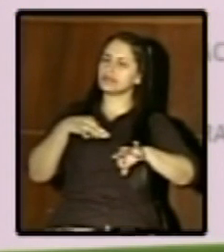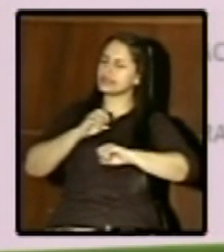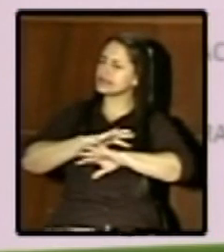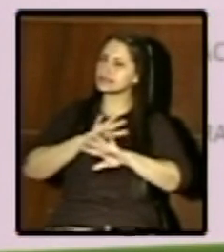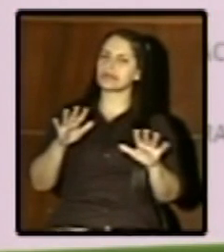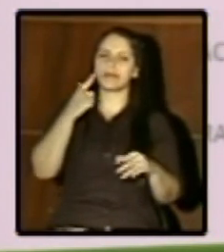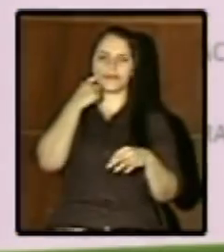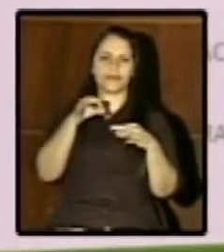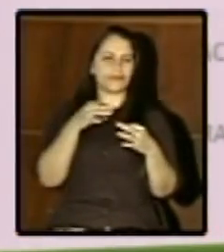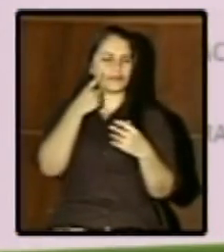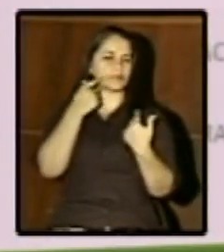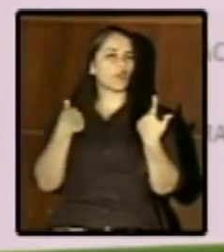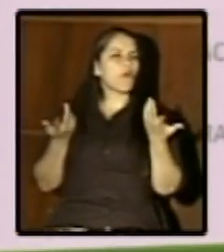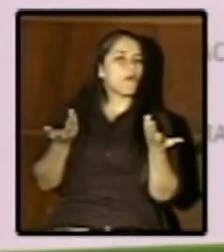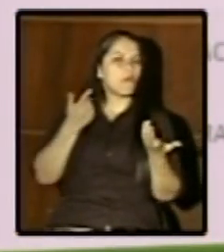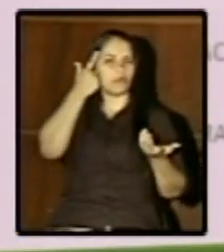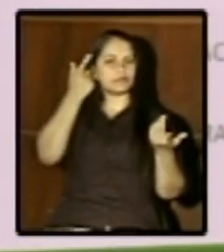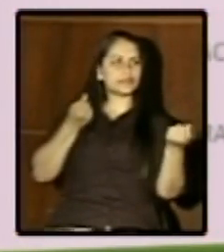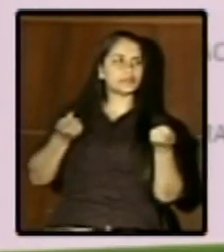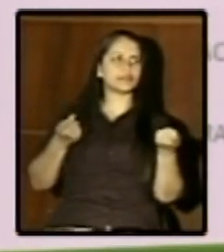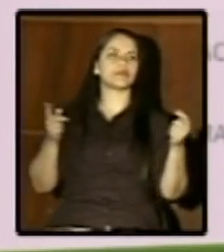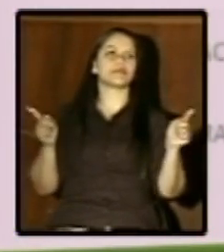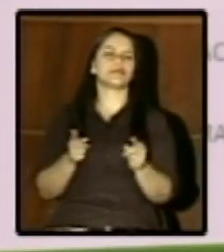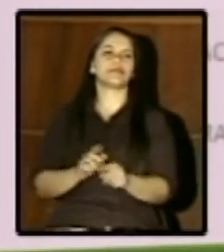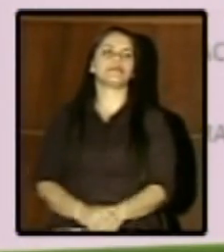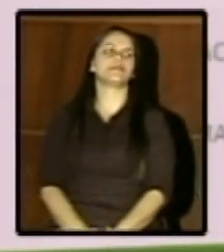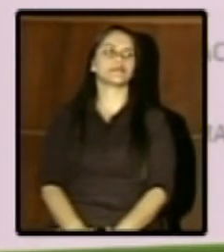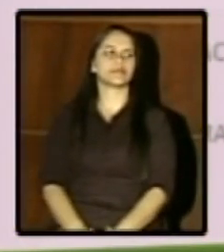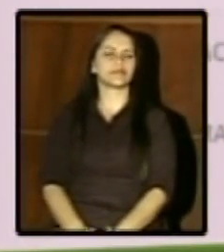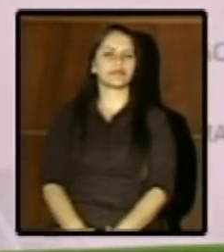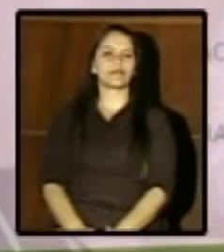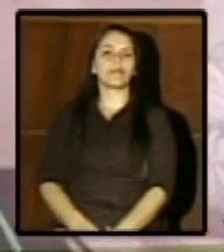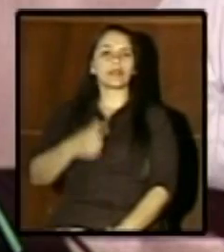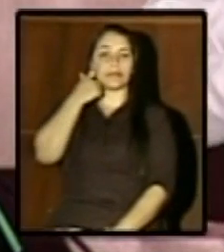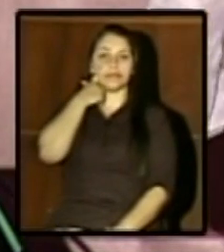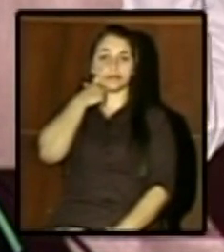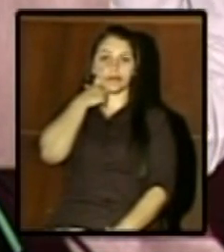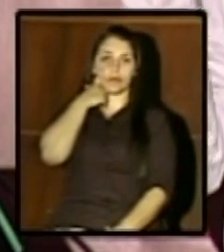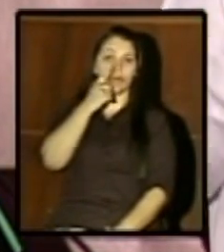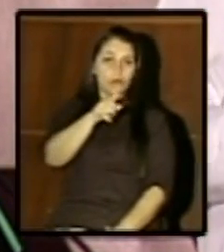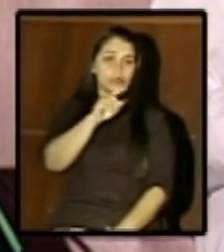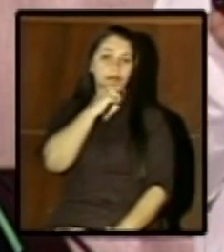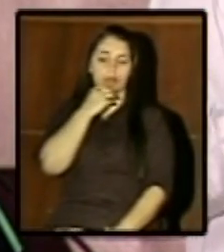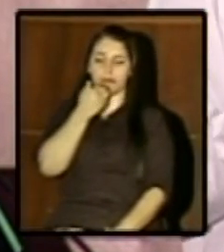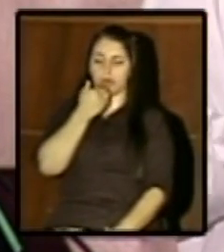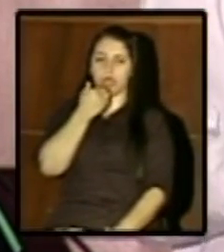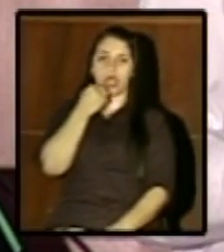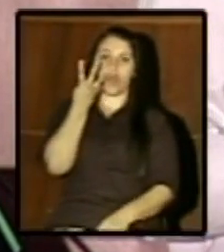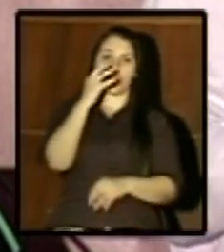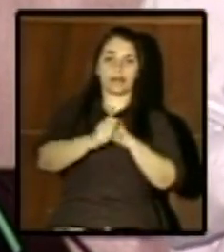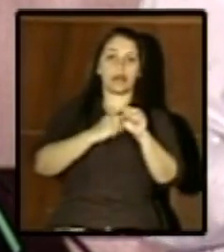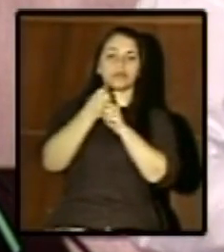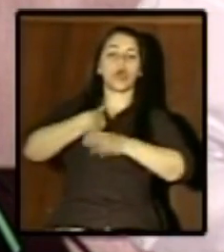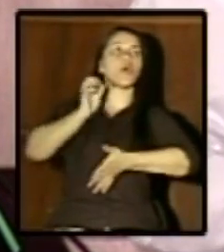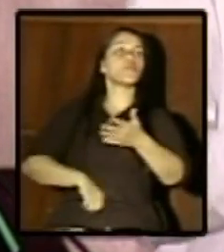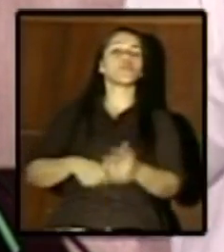tener claro y algo que en cierta medida podemos manejar. La edad es un factor de riesgo no modificable, pues